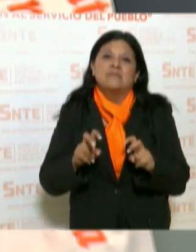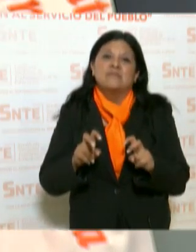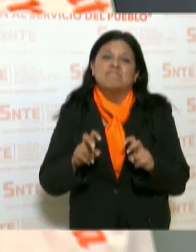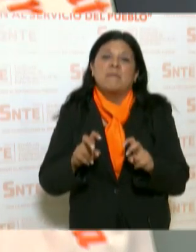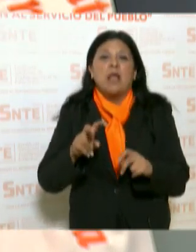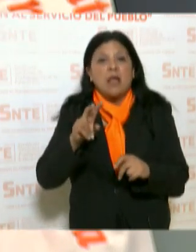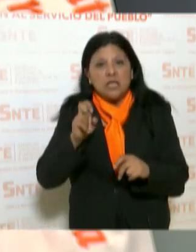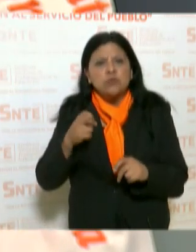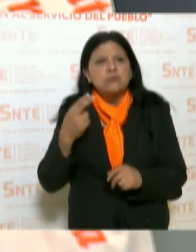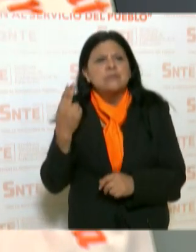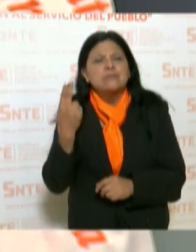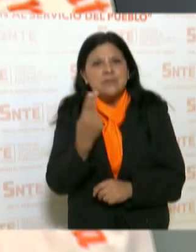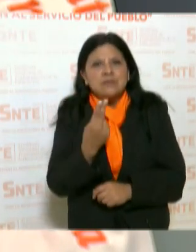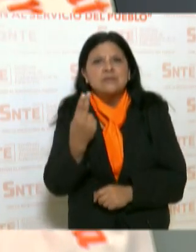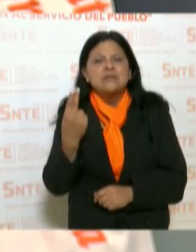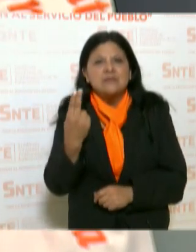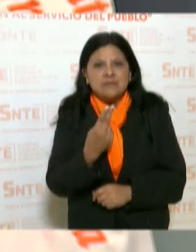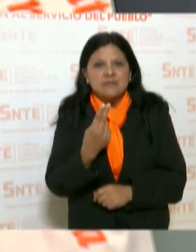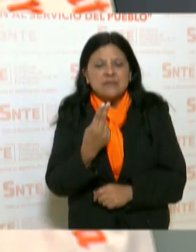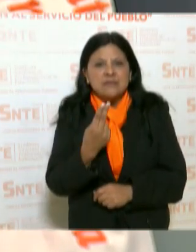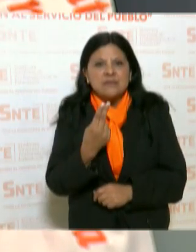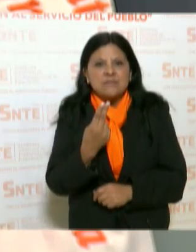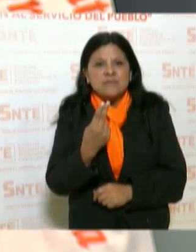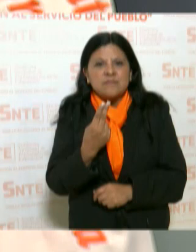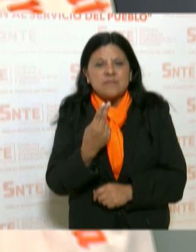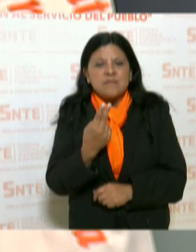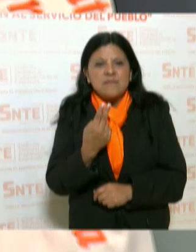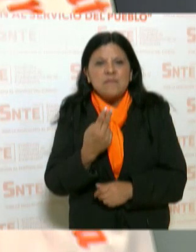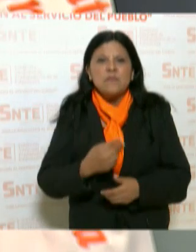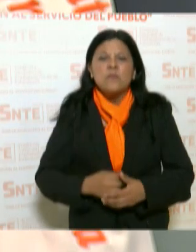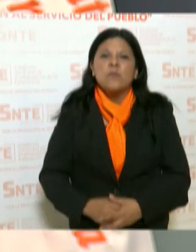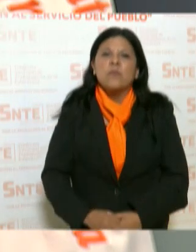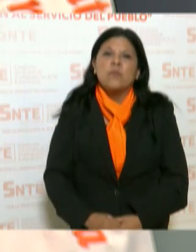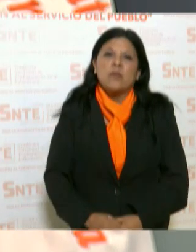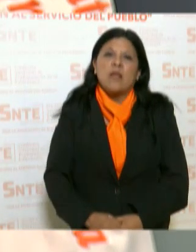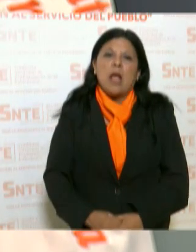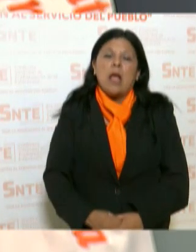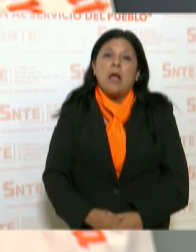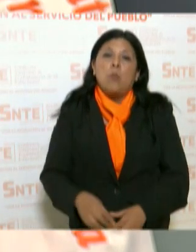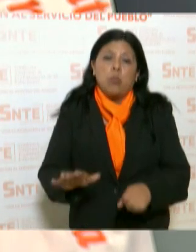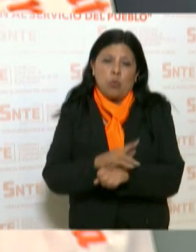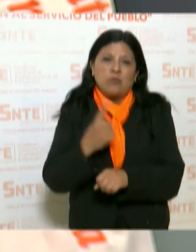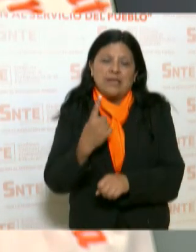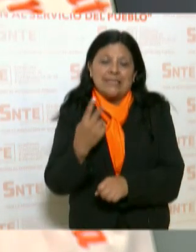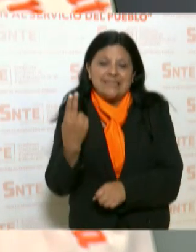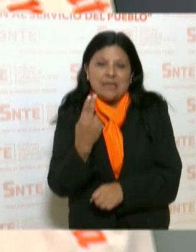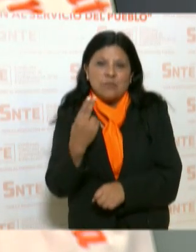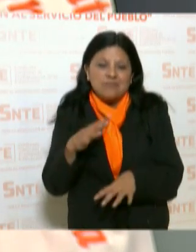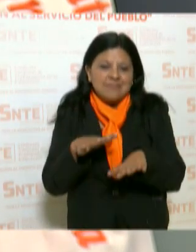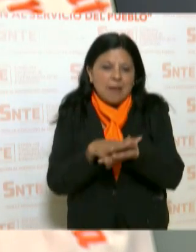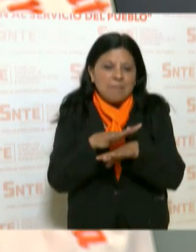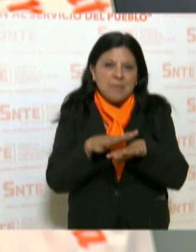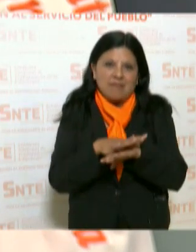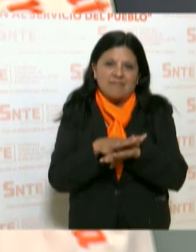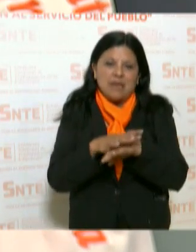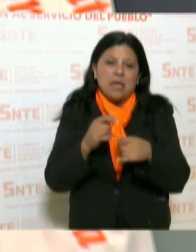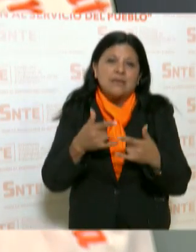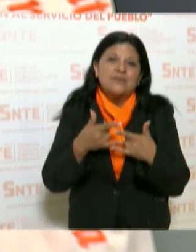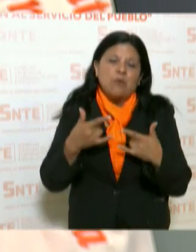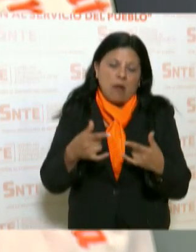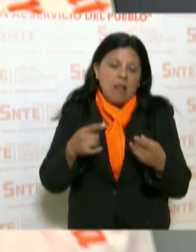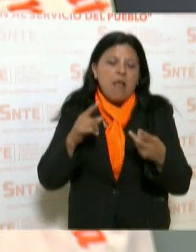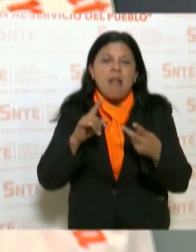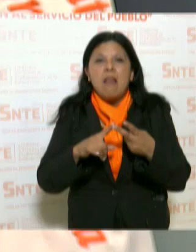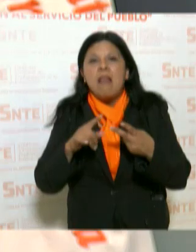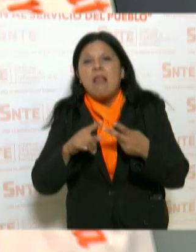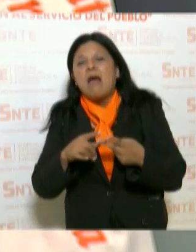Necesitamos que regresen a los libros la historia, la ética, el